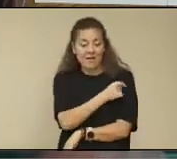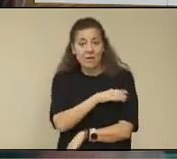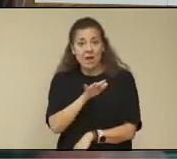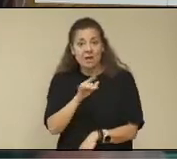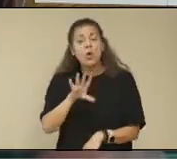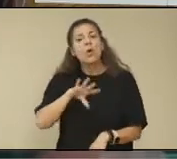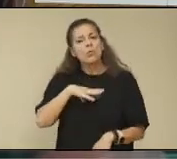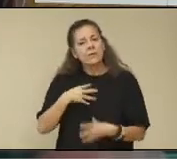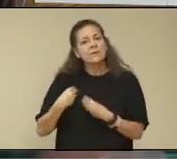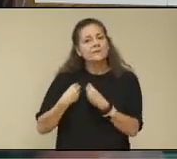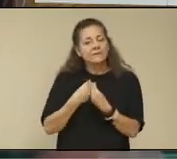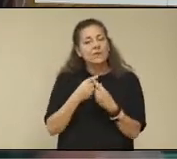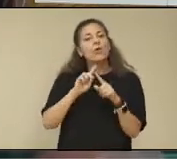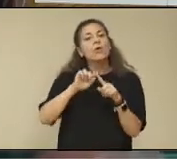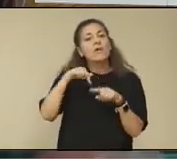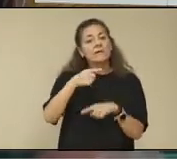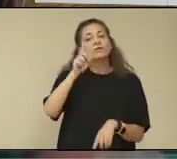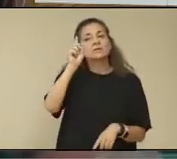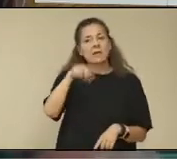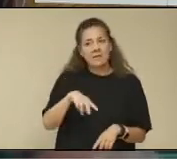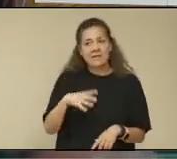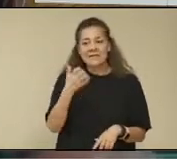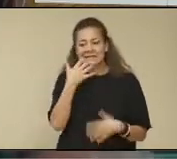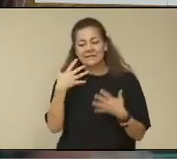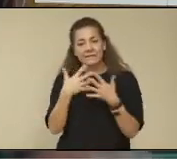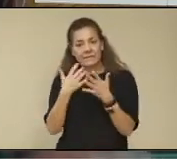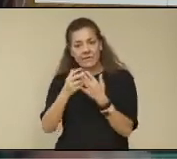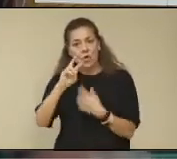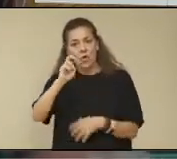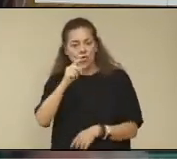pueden acompañarse de efectos también con otras vacunas